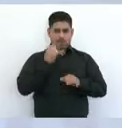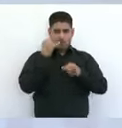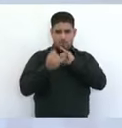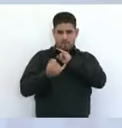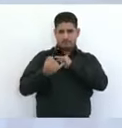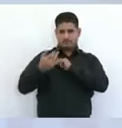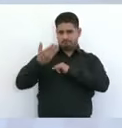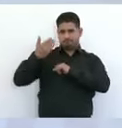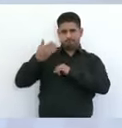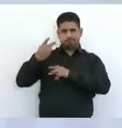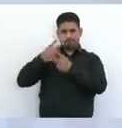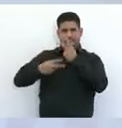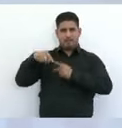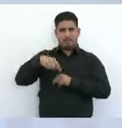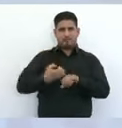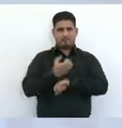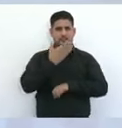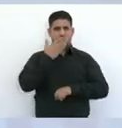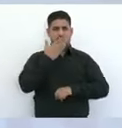pasada,